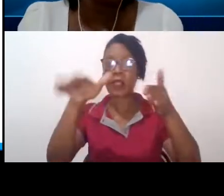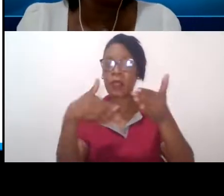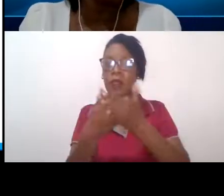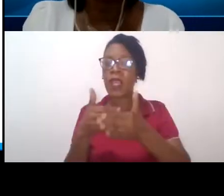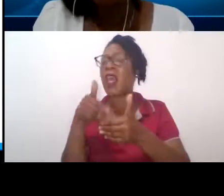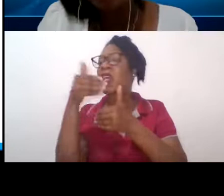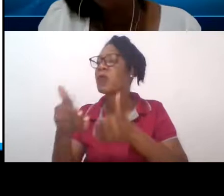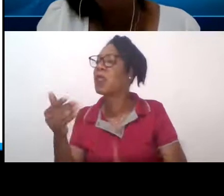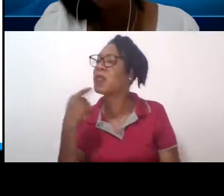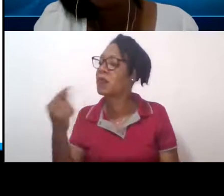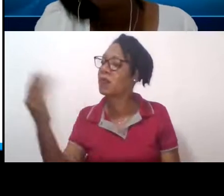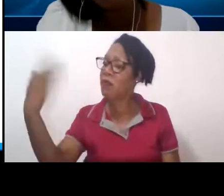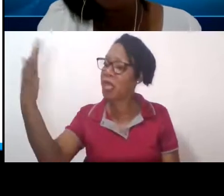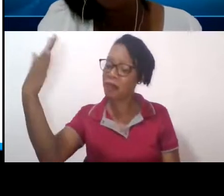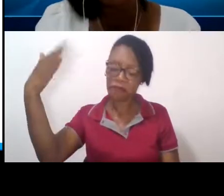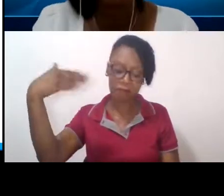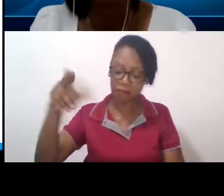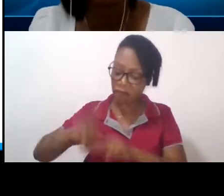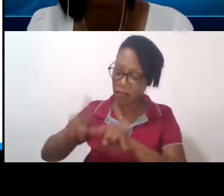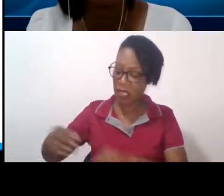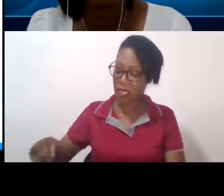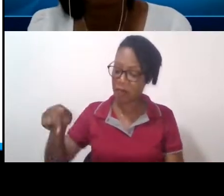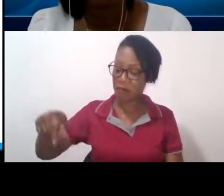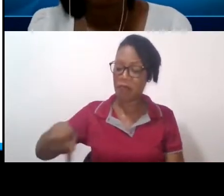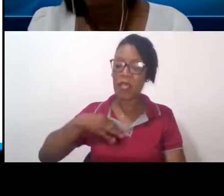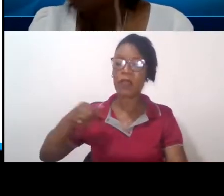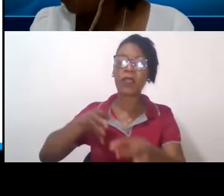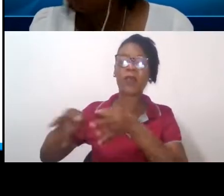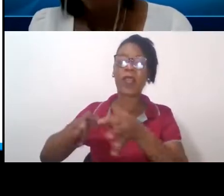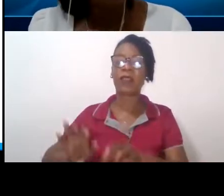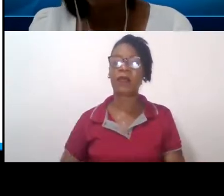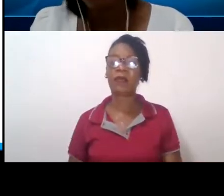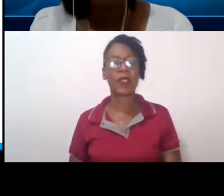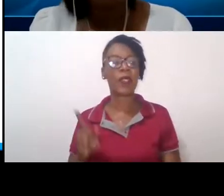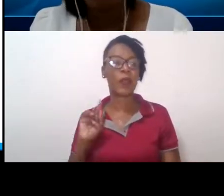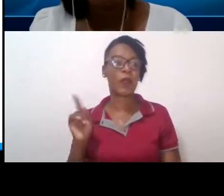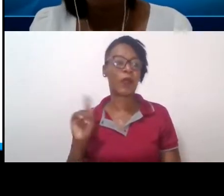llamamos a la persona y digo, venga, fulanito, siéntese aquí a la par mía para yo explicarle.